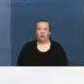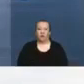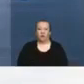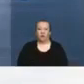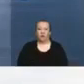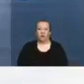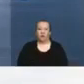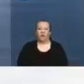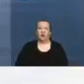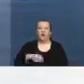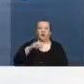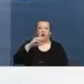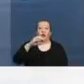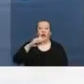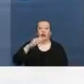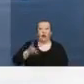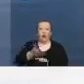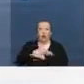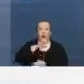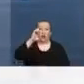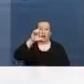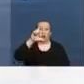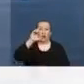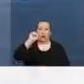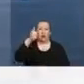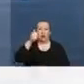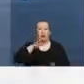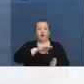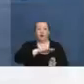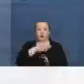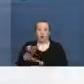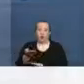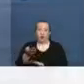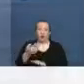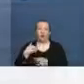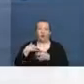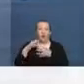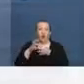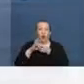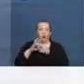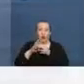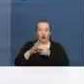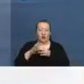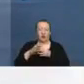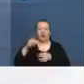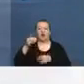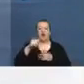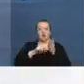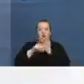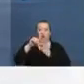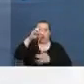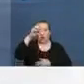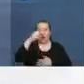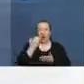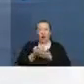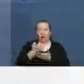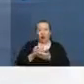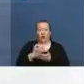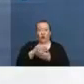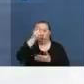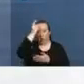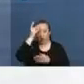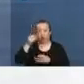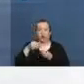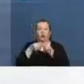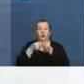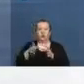mi compañera de universidad bueno yo era su asistente de cátedra tenía dos años más que ella nuestra economía que renegoció la deuda y murió una pobreza